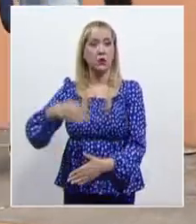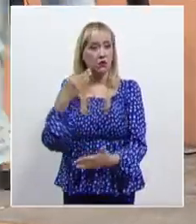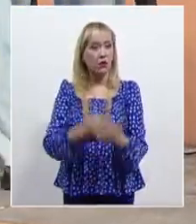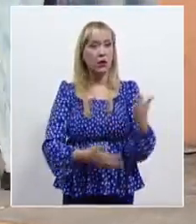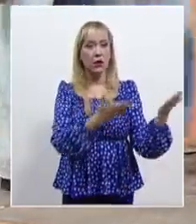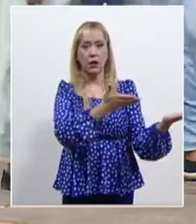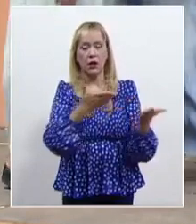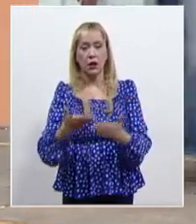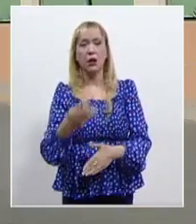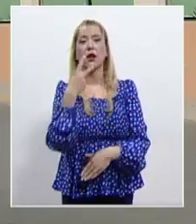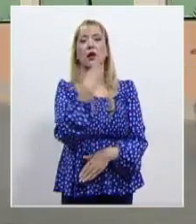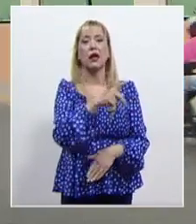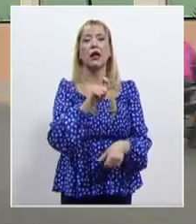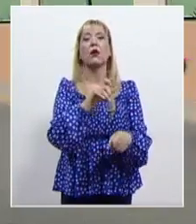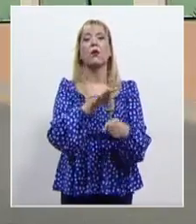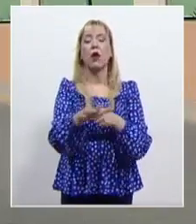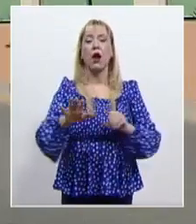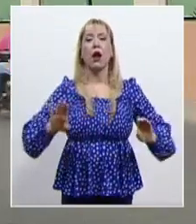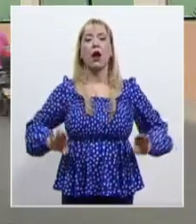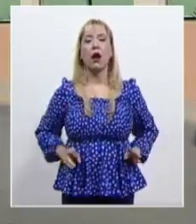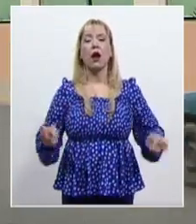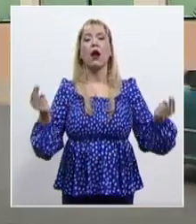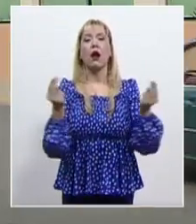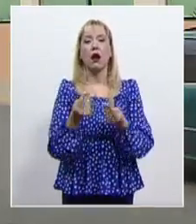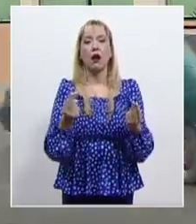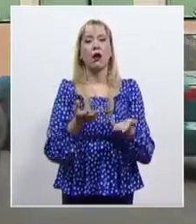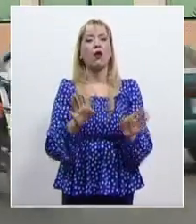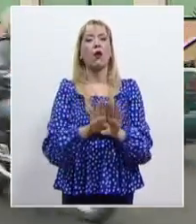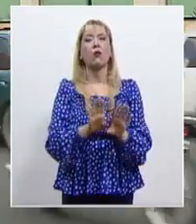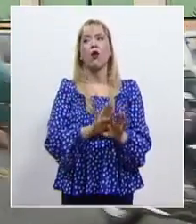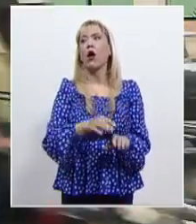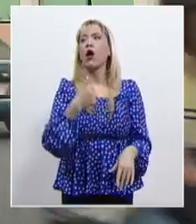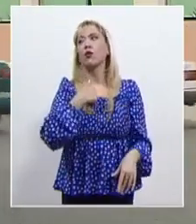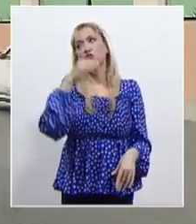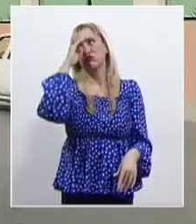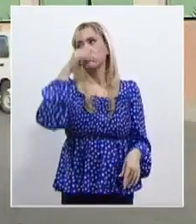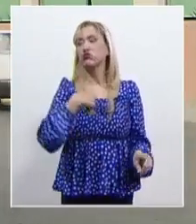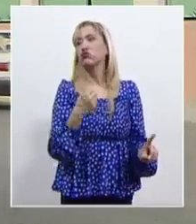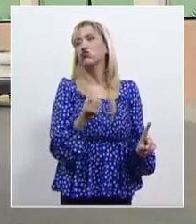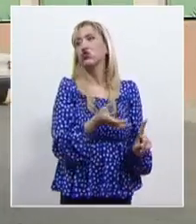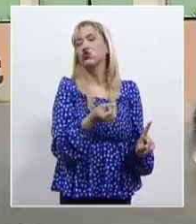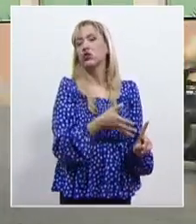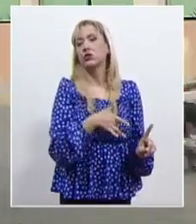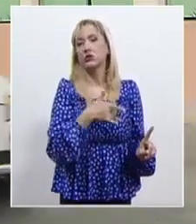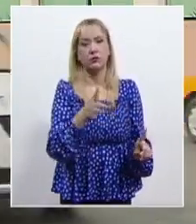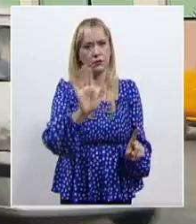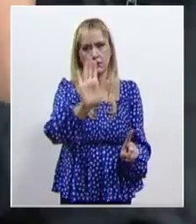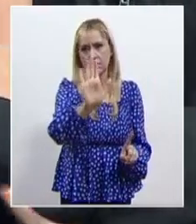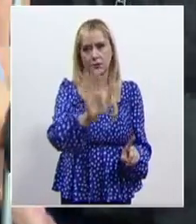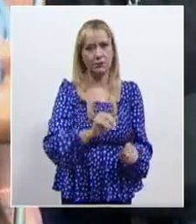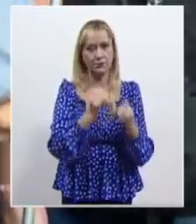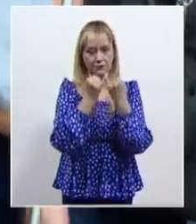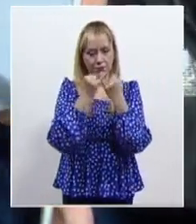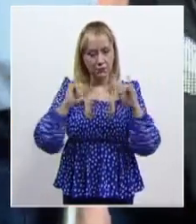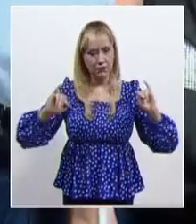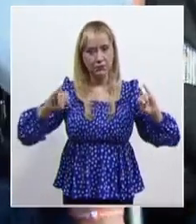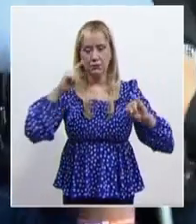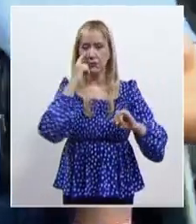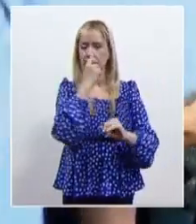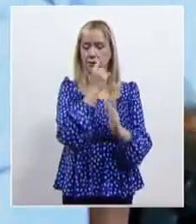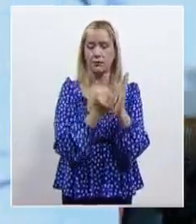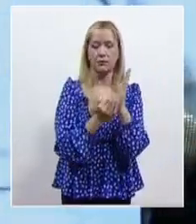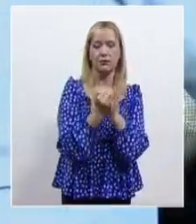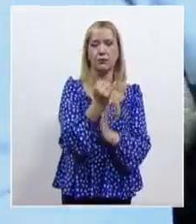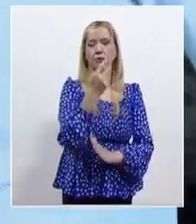propias necesidades, restaurando un modelo asistencialista, lo que vulnera los aspectos de autonomía e independencia, así como su derecho